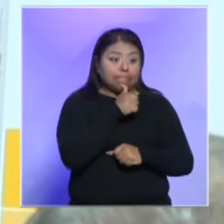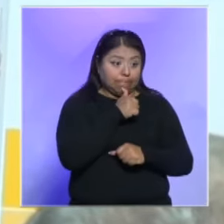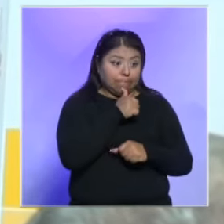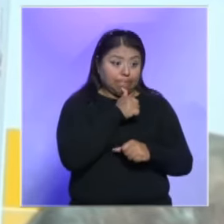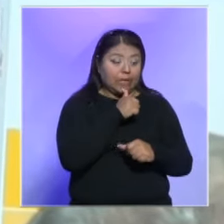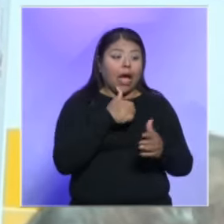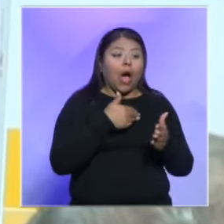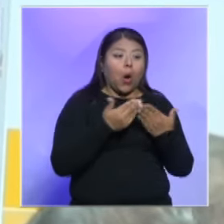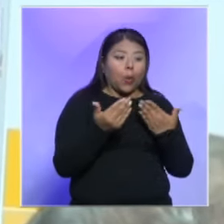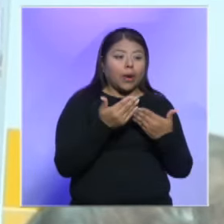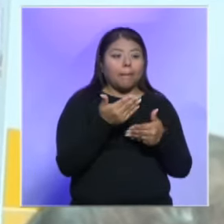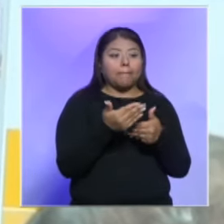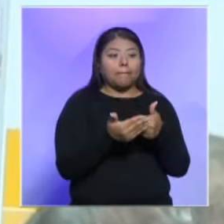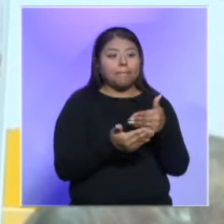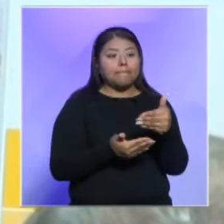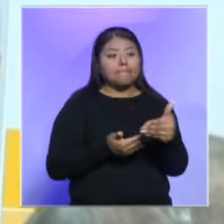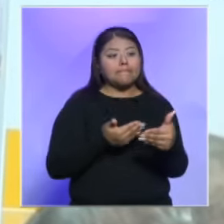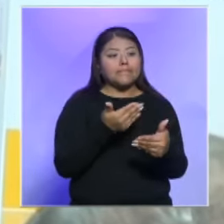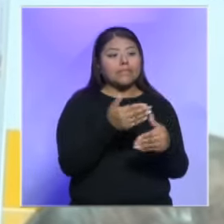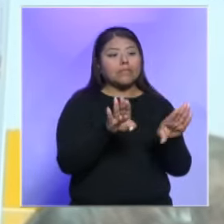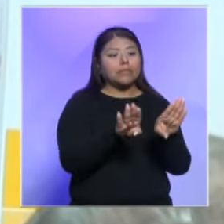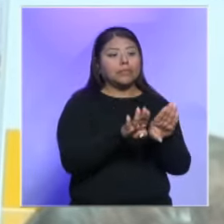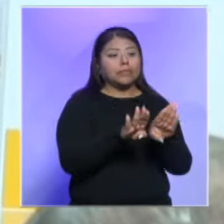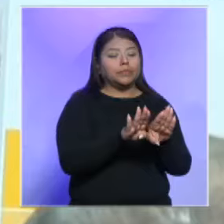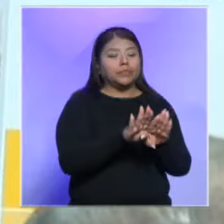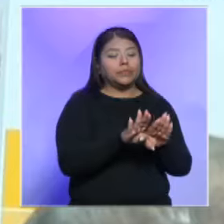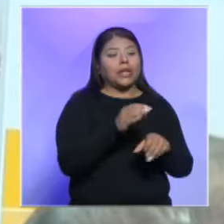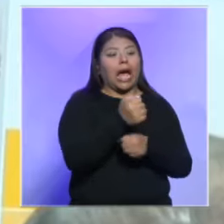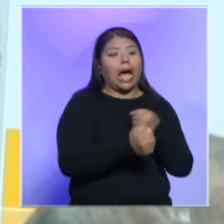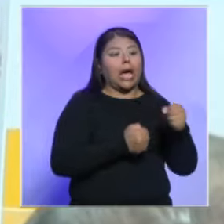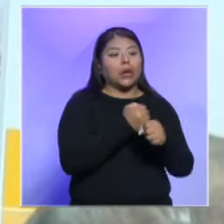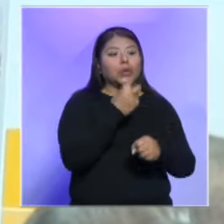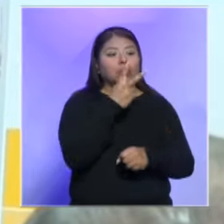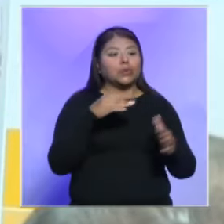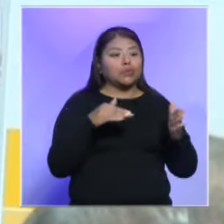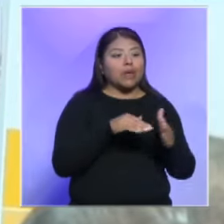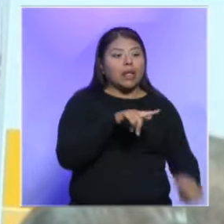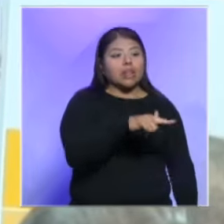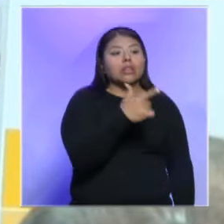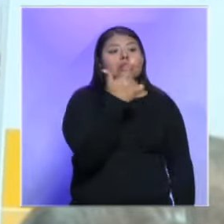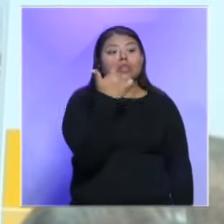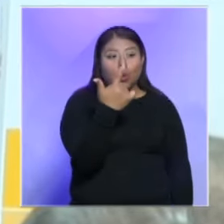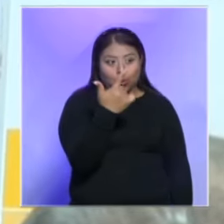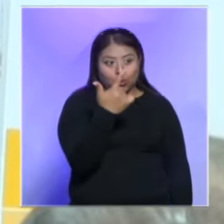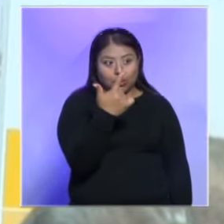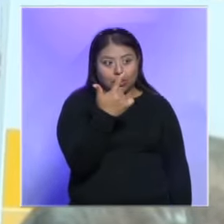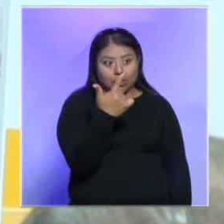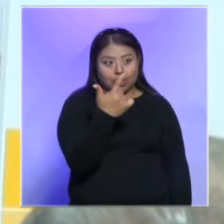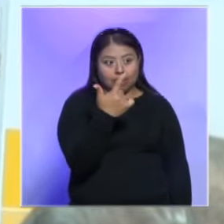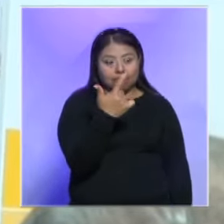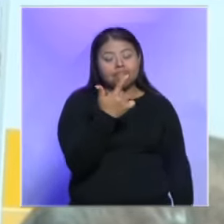partir de 2012, pues endurecieron, por ejemplo,